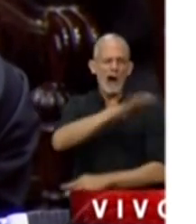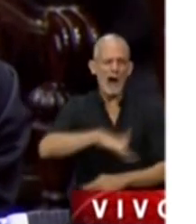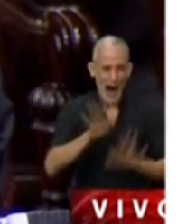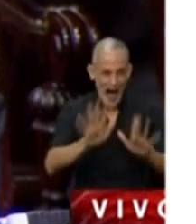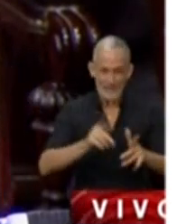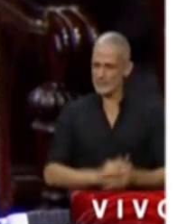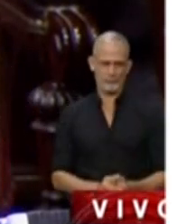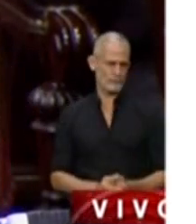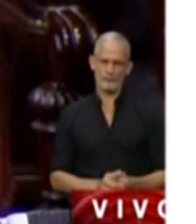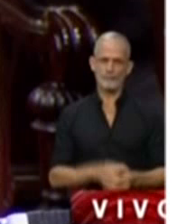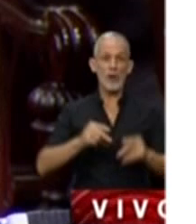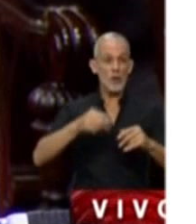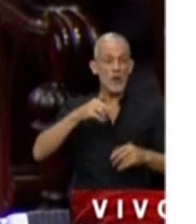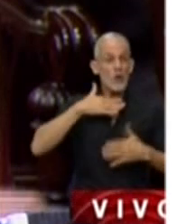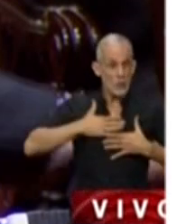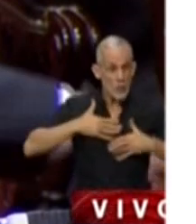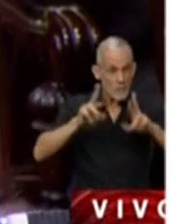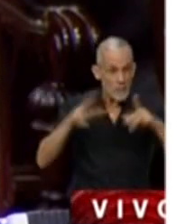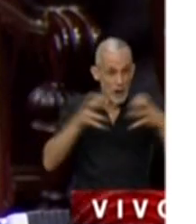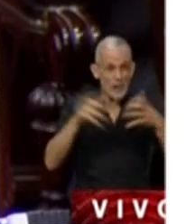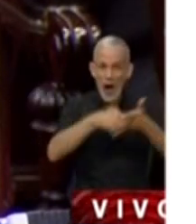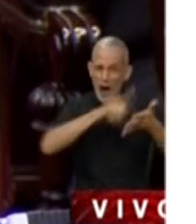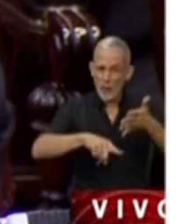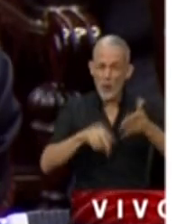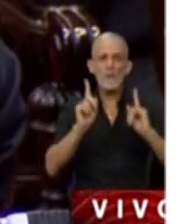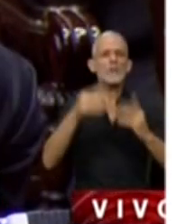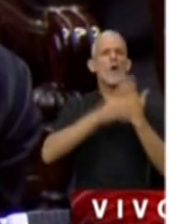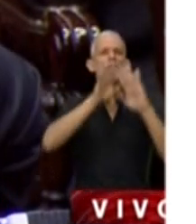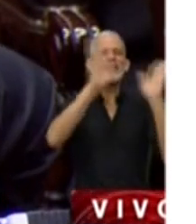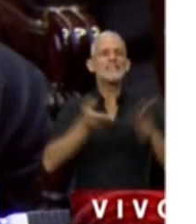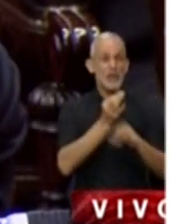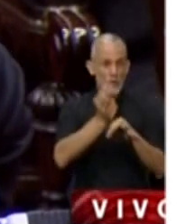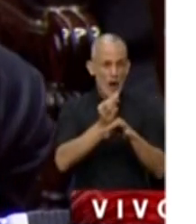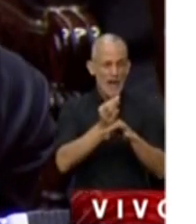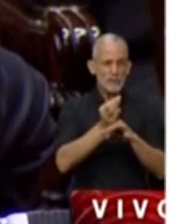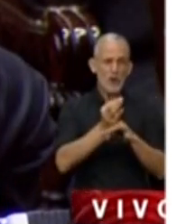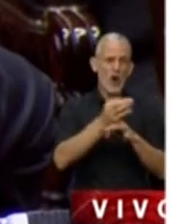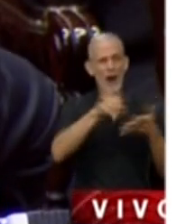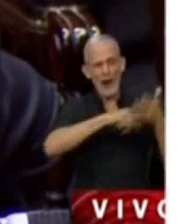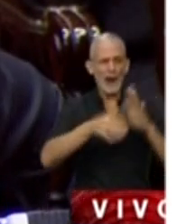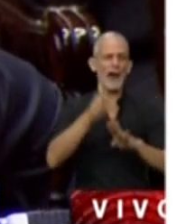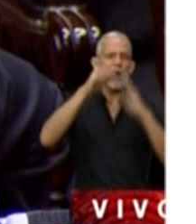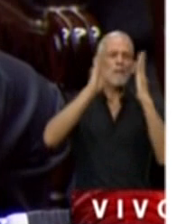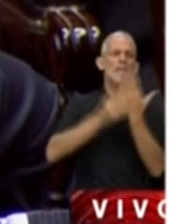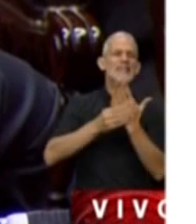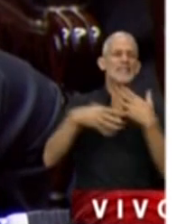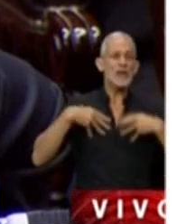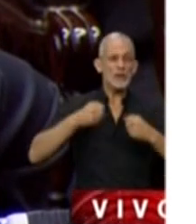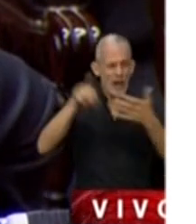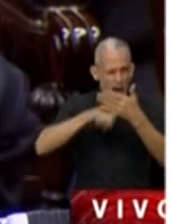porque esto va a cambiar si efectivamente el sistema actual no ha tenido denuncias que hayan prosperado de fraude ni muchísimo